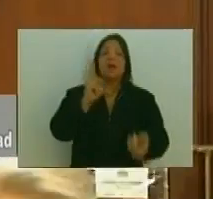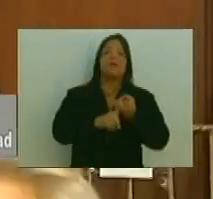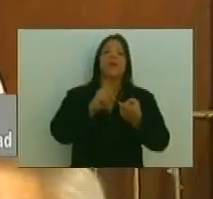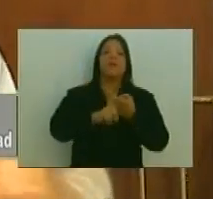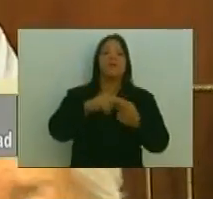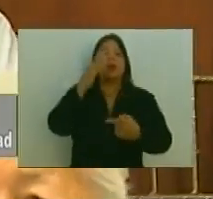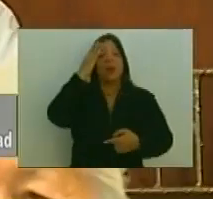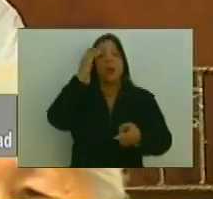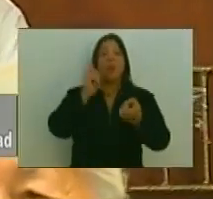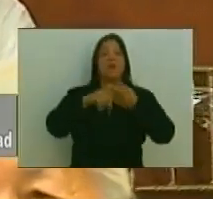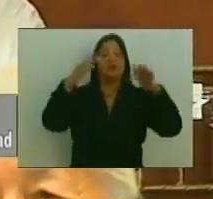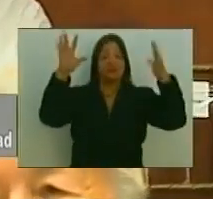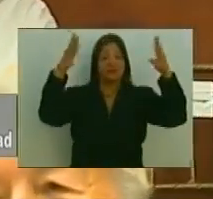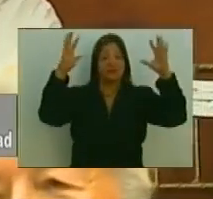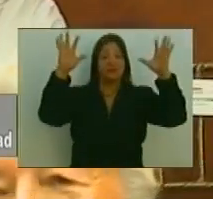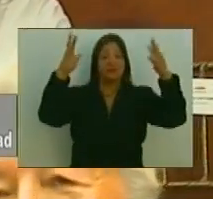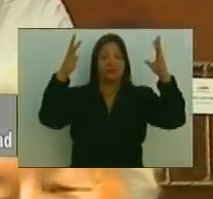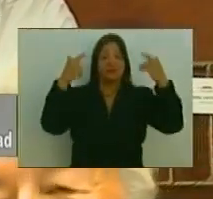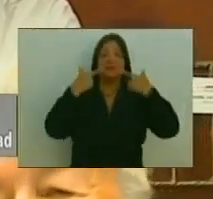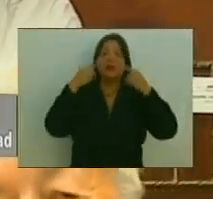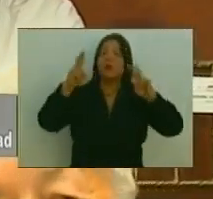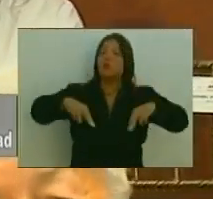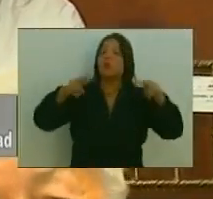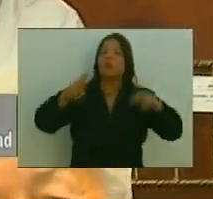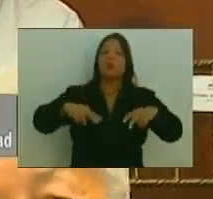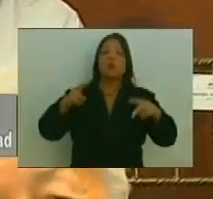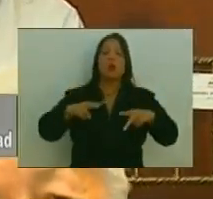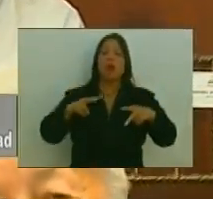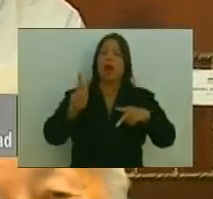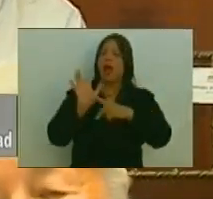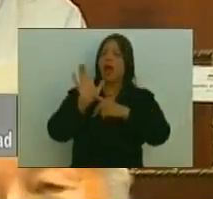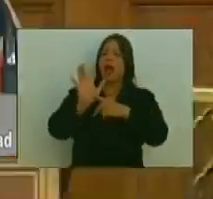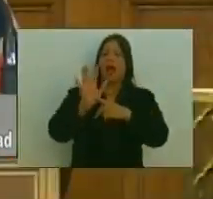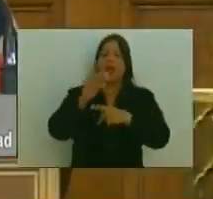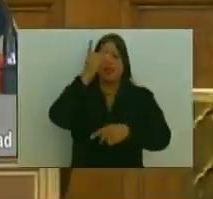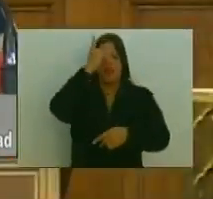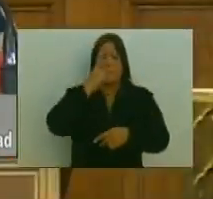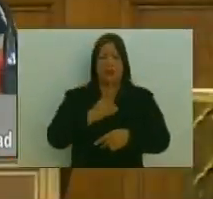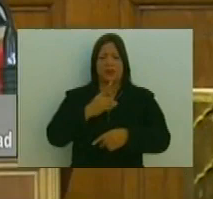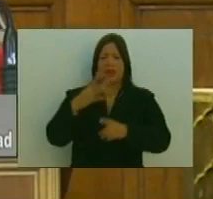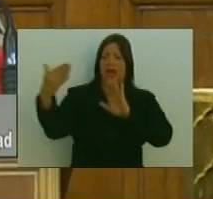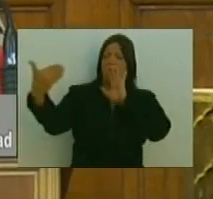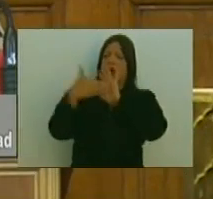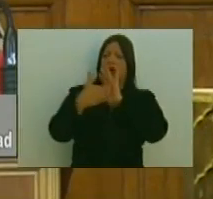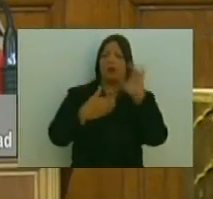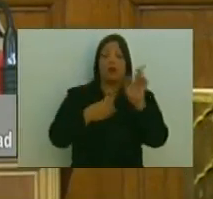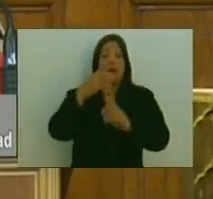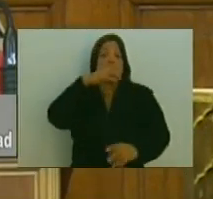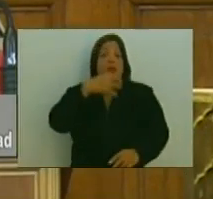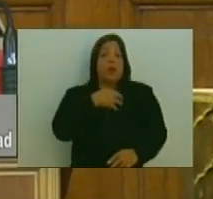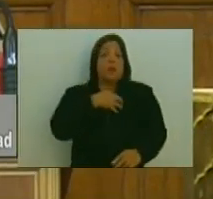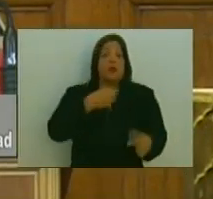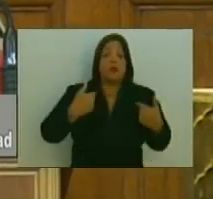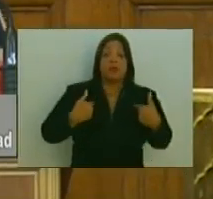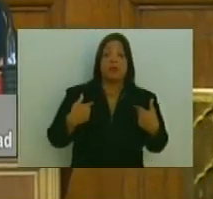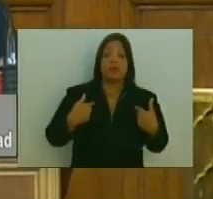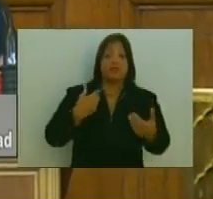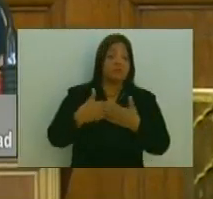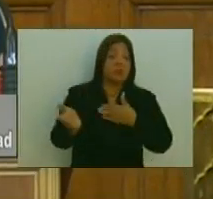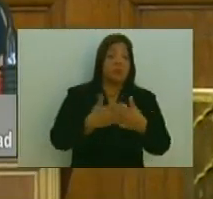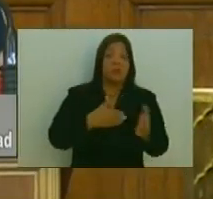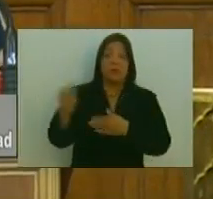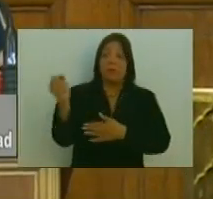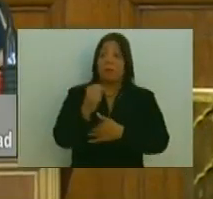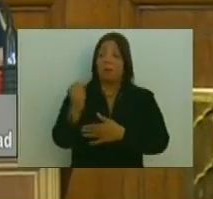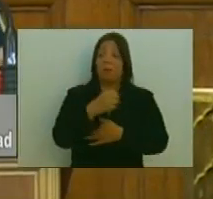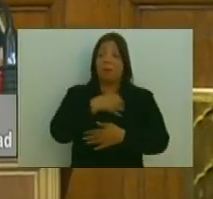Y para que ustedes vean, nunca ha sido un veto tener discapacidad. Él se enamoró de mí, independientemente